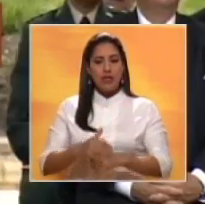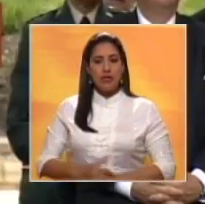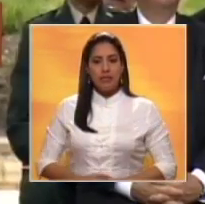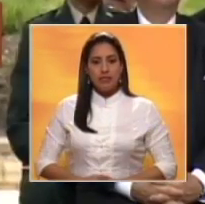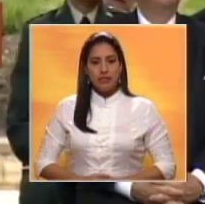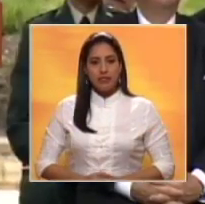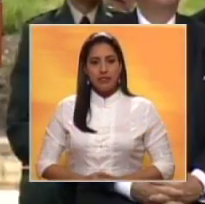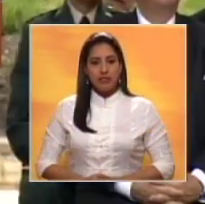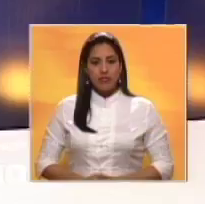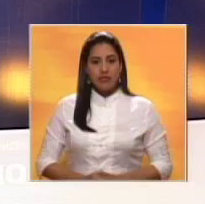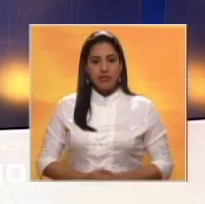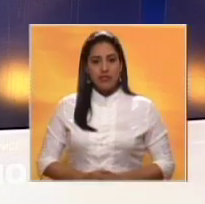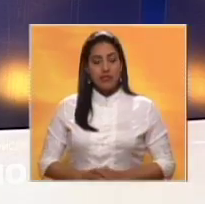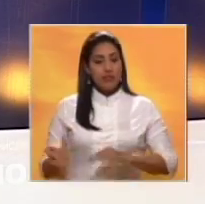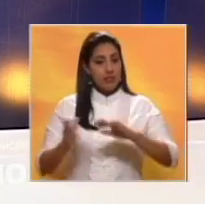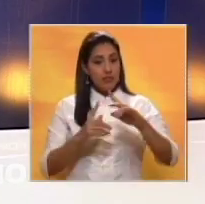democrática.